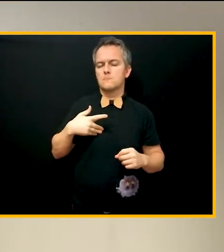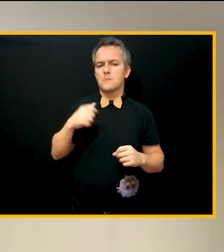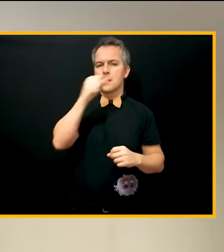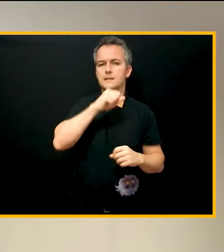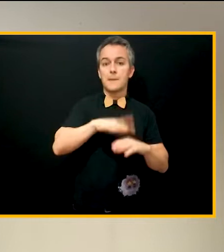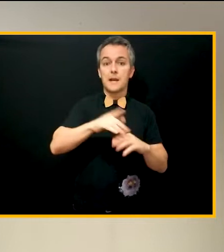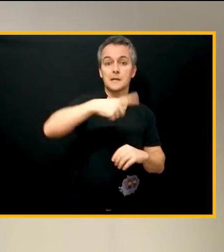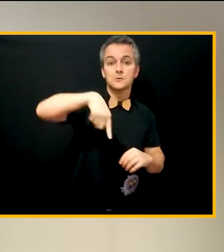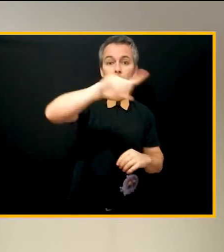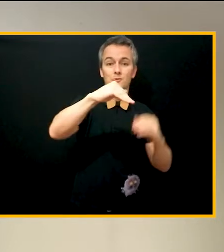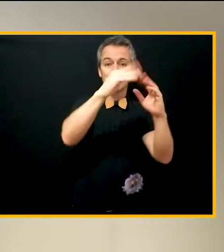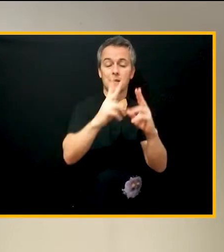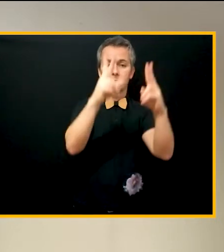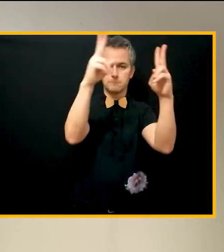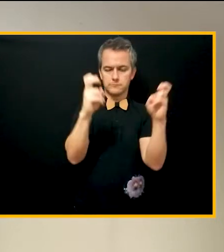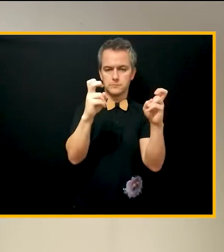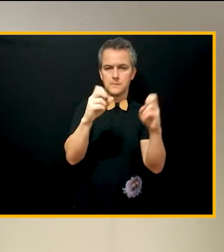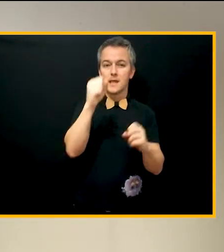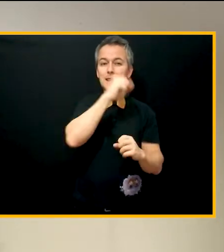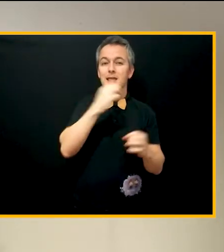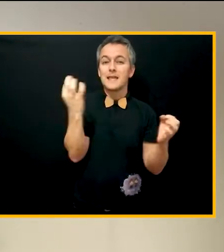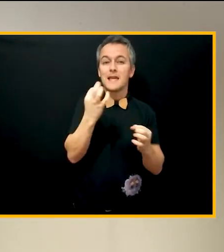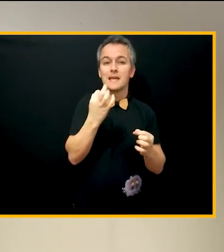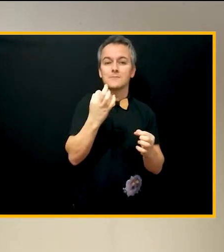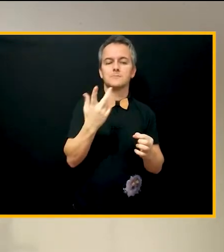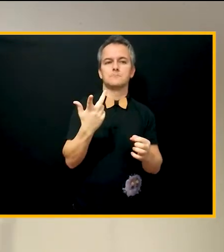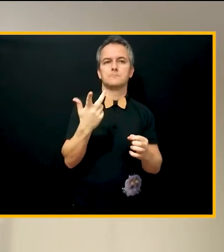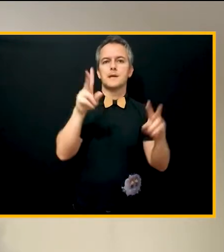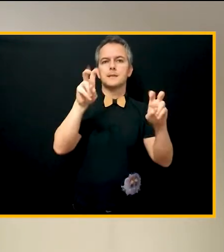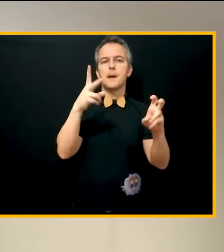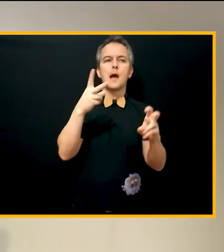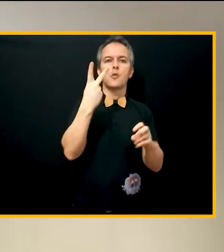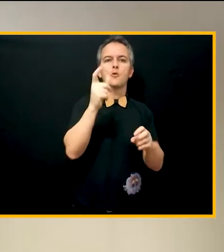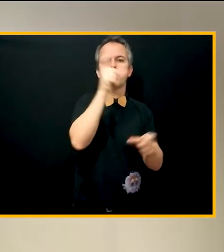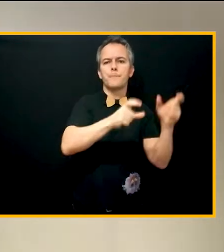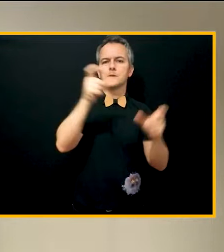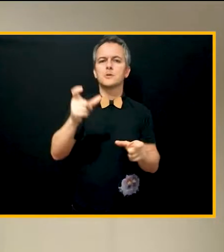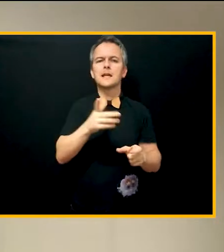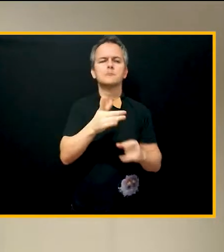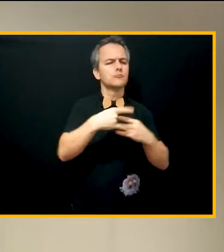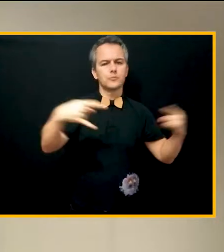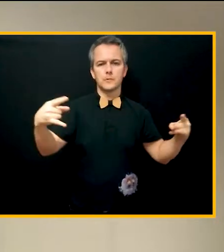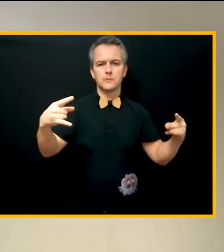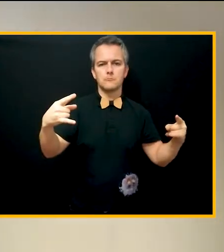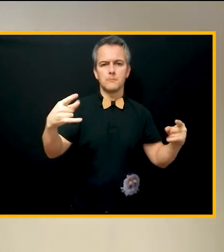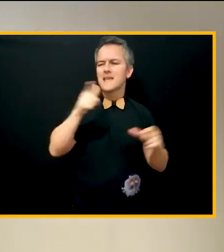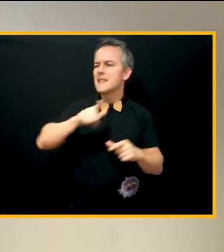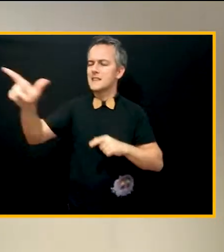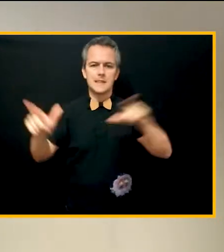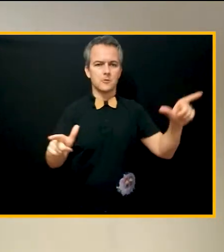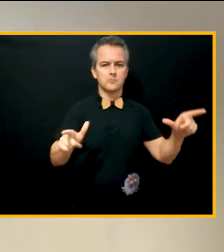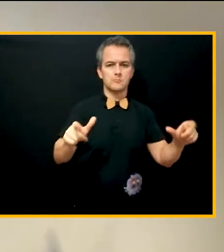casas porque la canción habla de dos personas que se quieren mucho pero están lejos. ¡Qué casualidad! Pues... vamos a